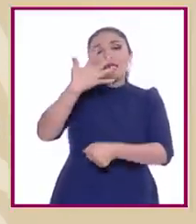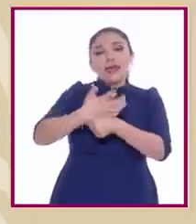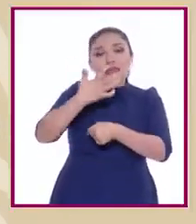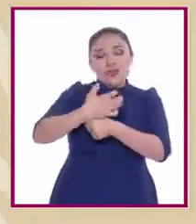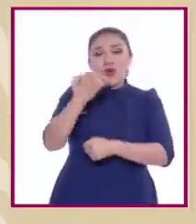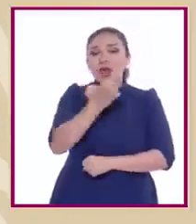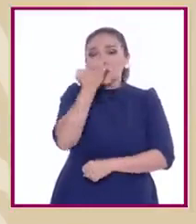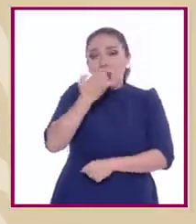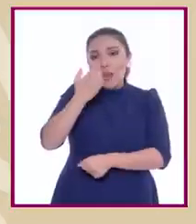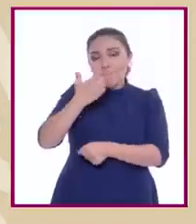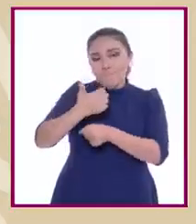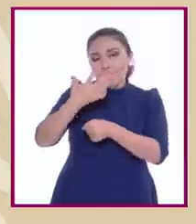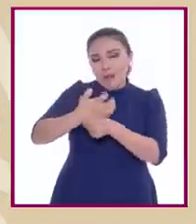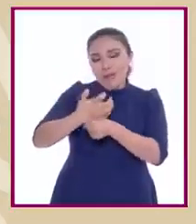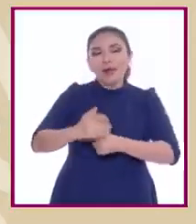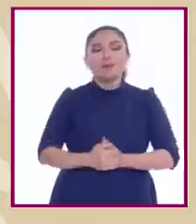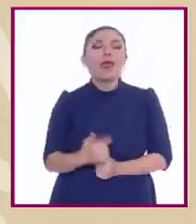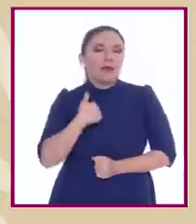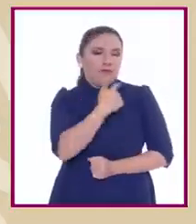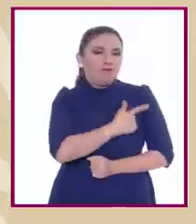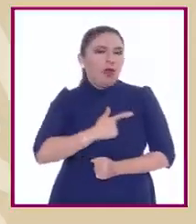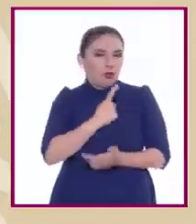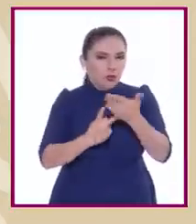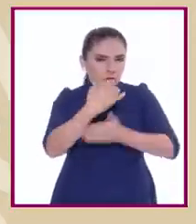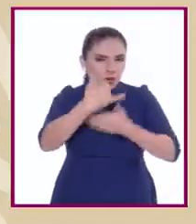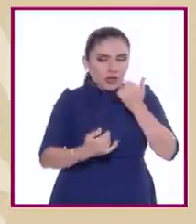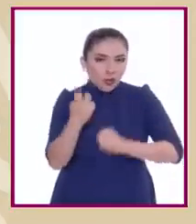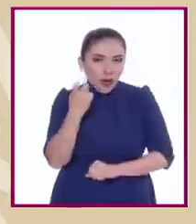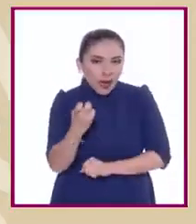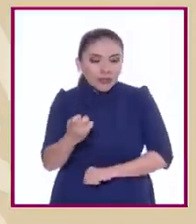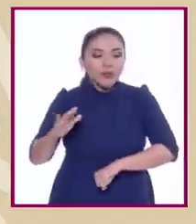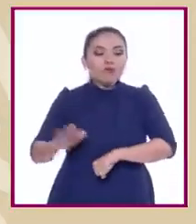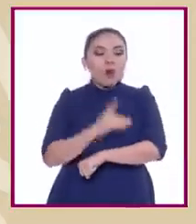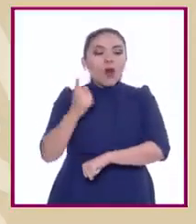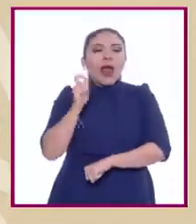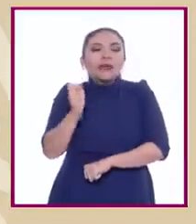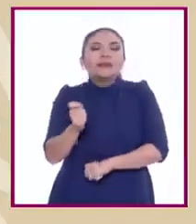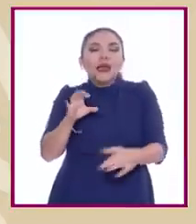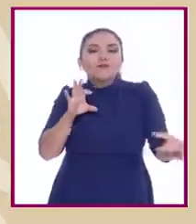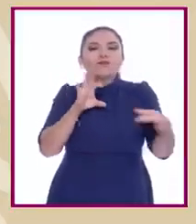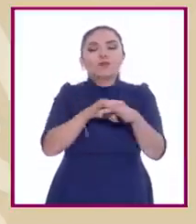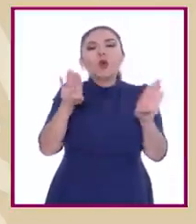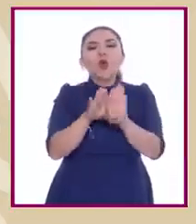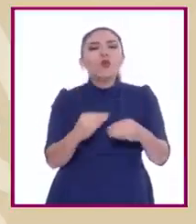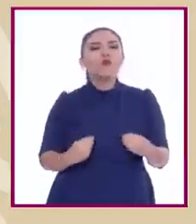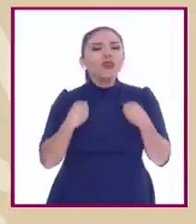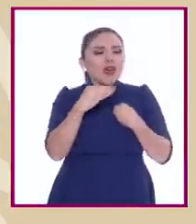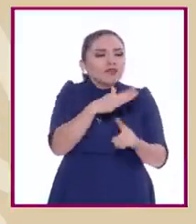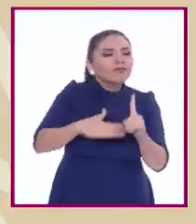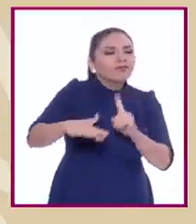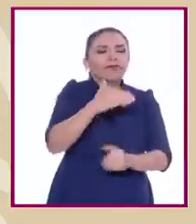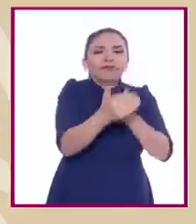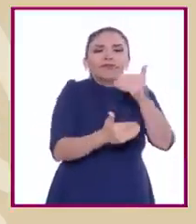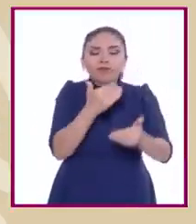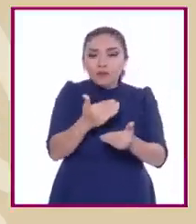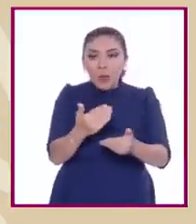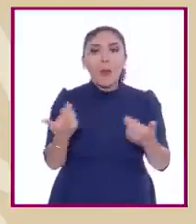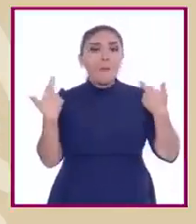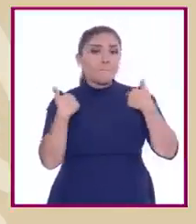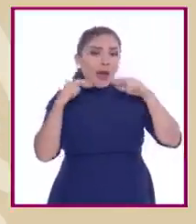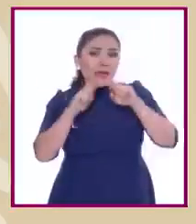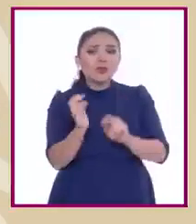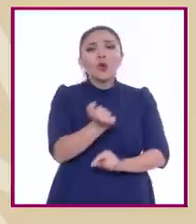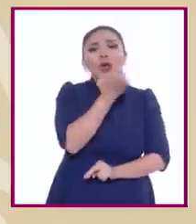5 de quinto grado. El proyecto a mí me gustó mucho porque forma parte de esta vida cotidiana.